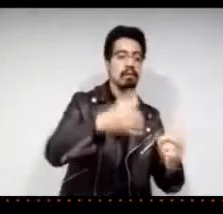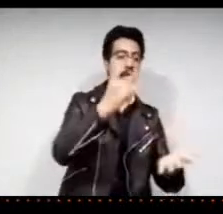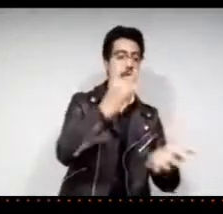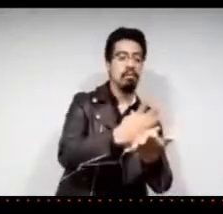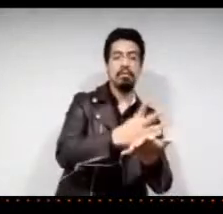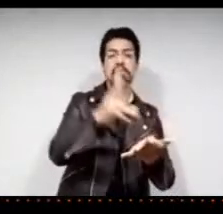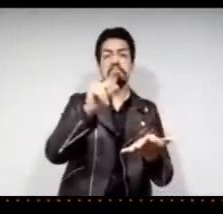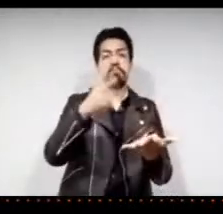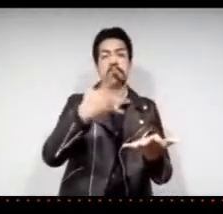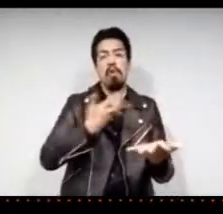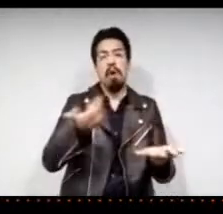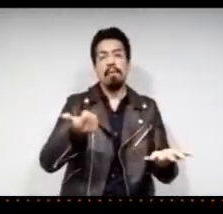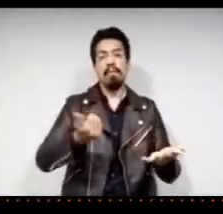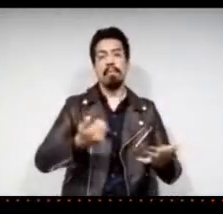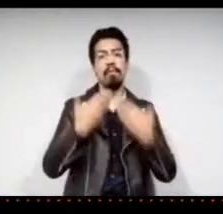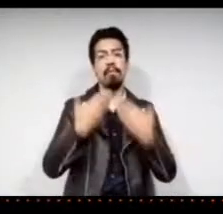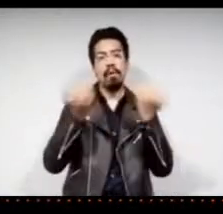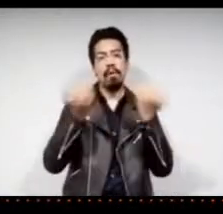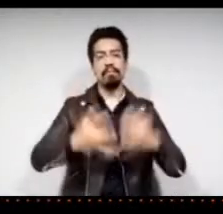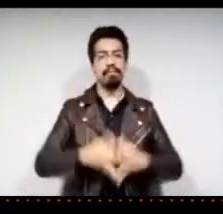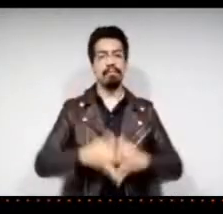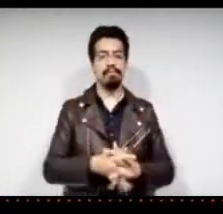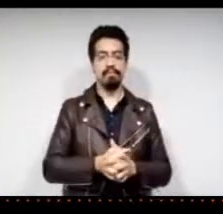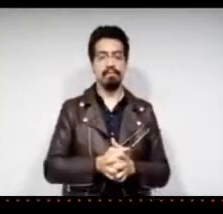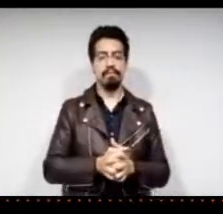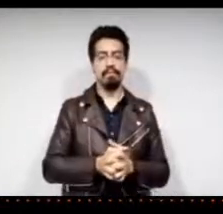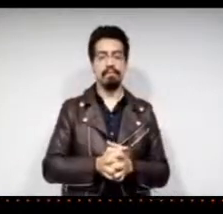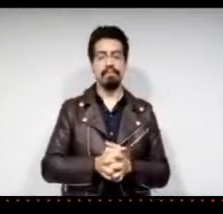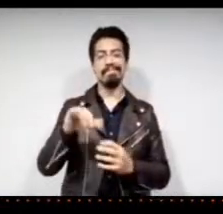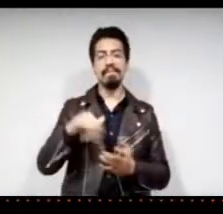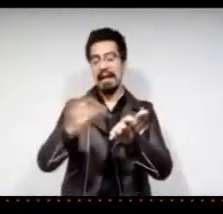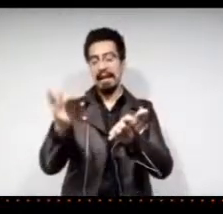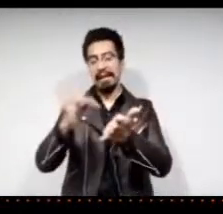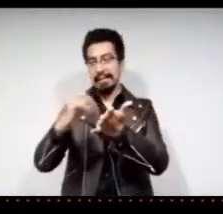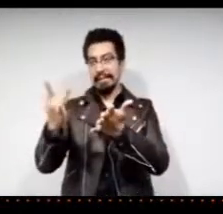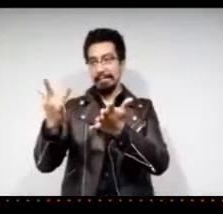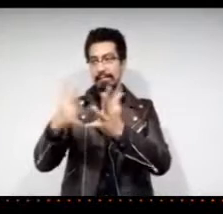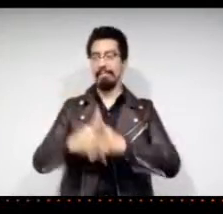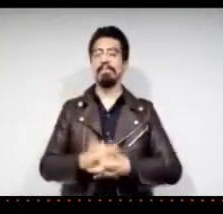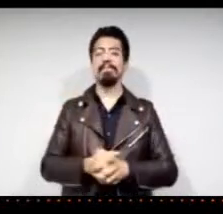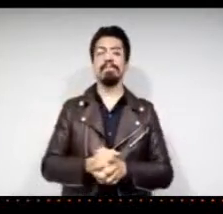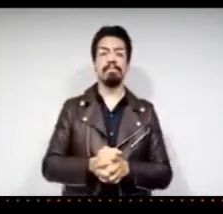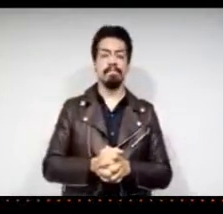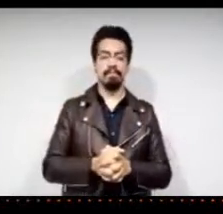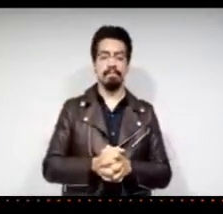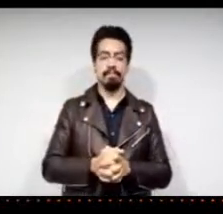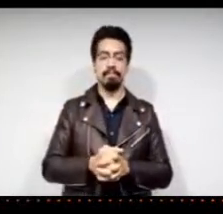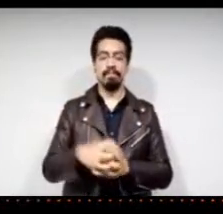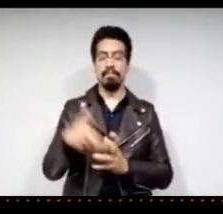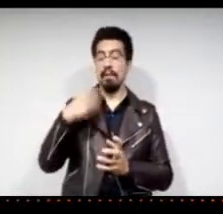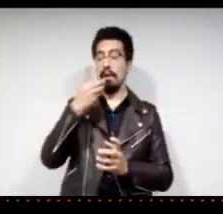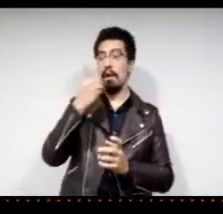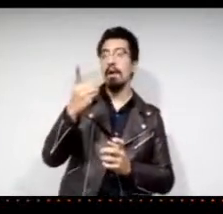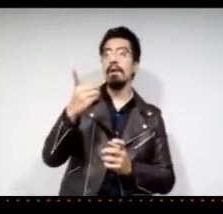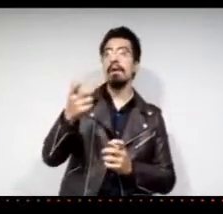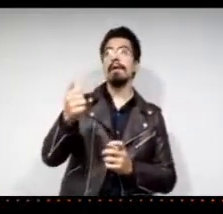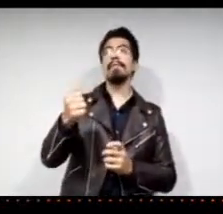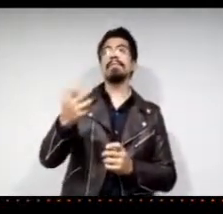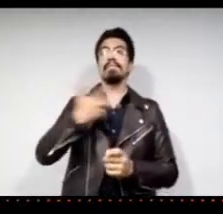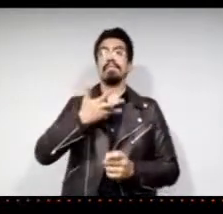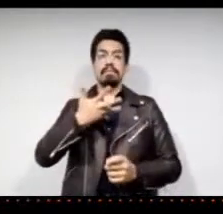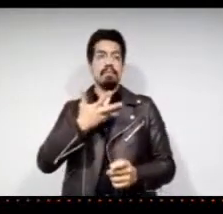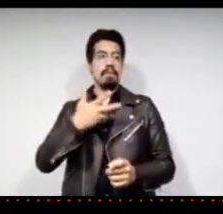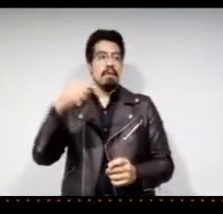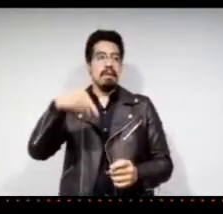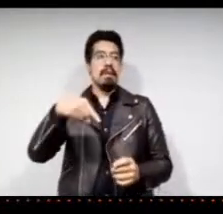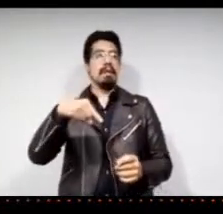docente. Uh-huh. Claro, gracias doctor Sánchez Mendiola. Digo, lo que tenemos es que en el sitio